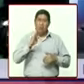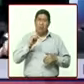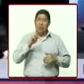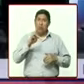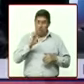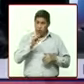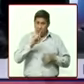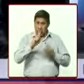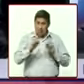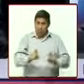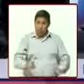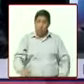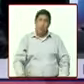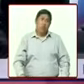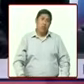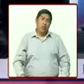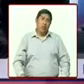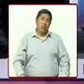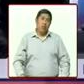Baures.